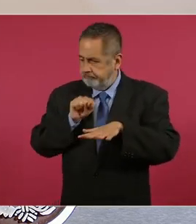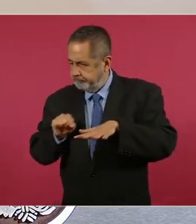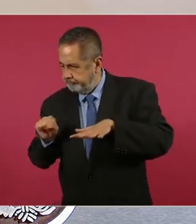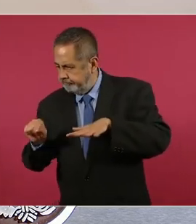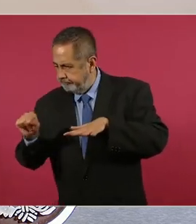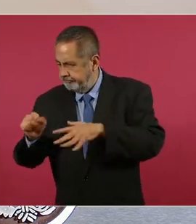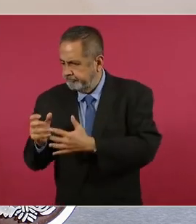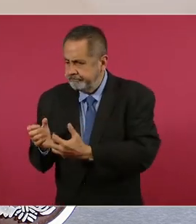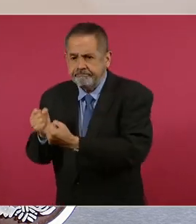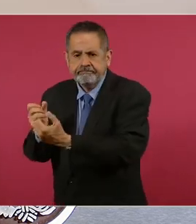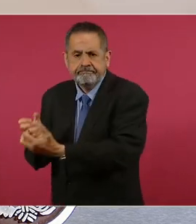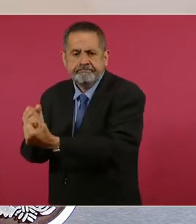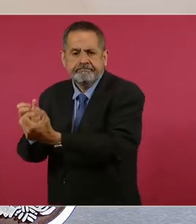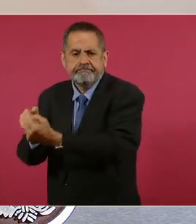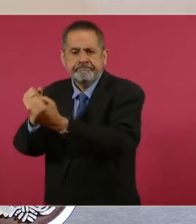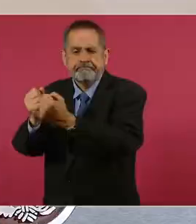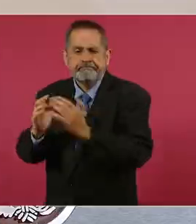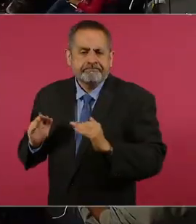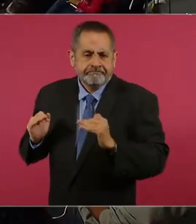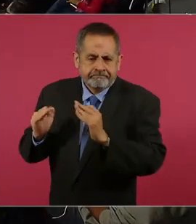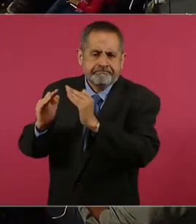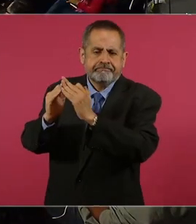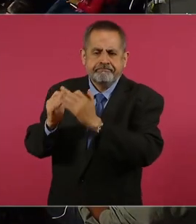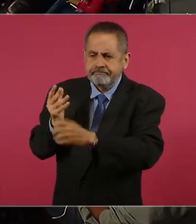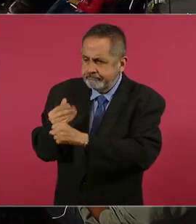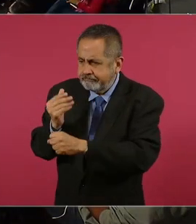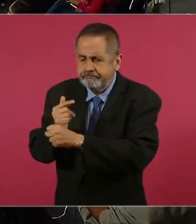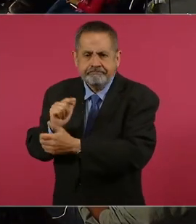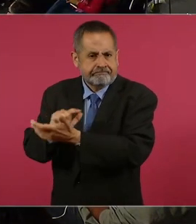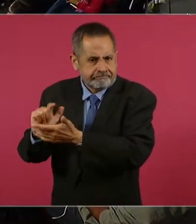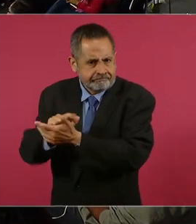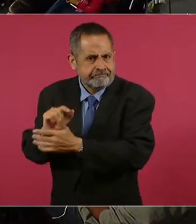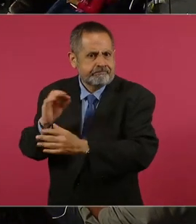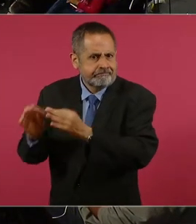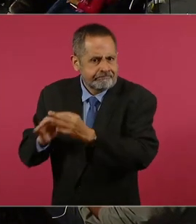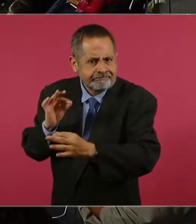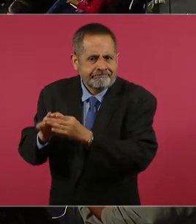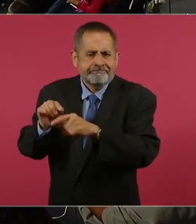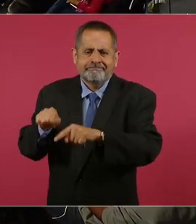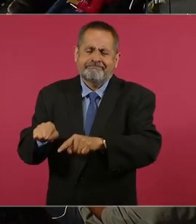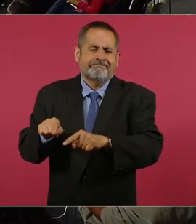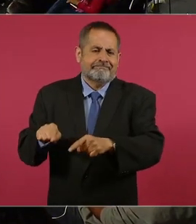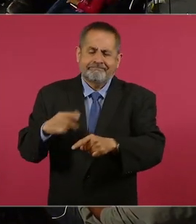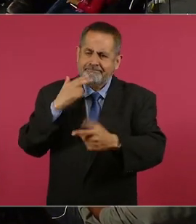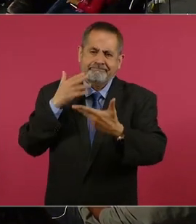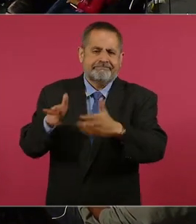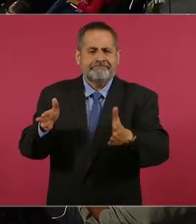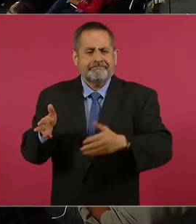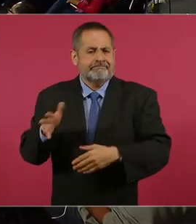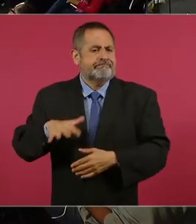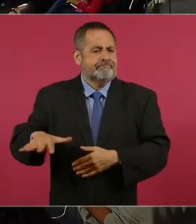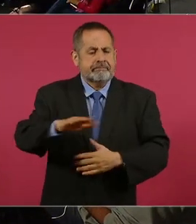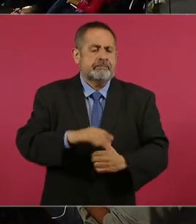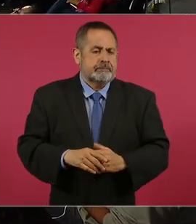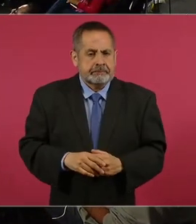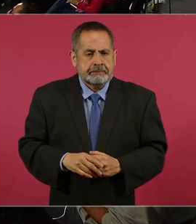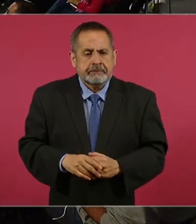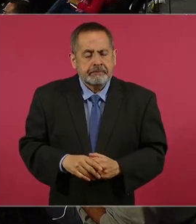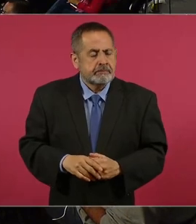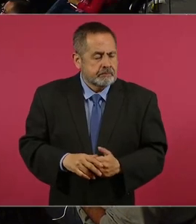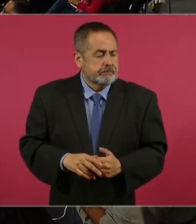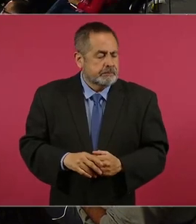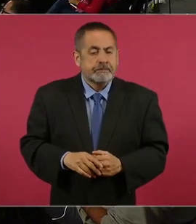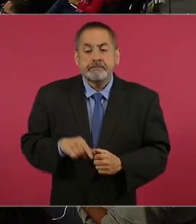y mejora de las zonas y sitios arqueológicos abiertos al público. En lo que respecta